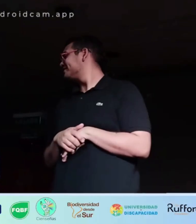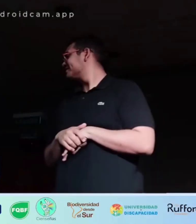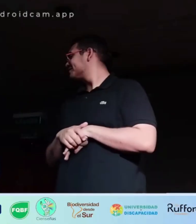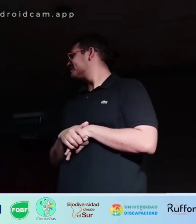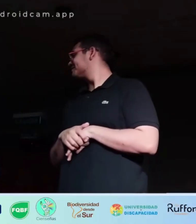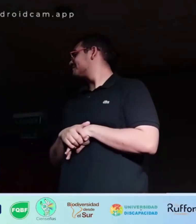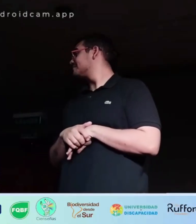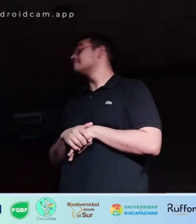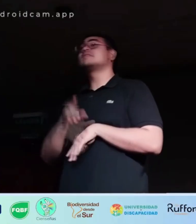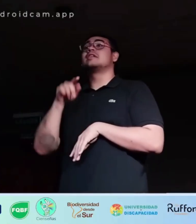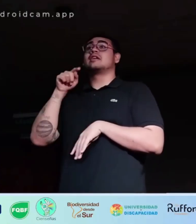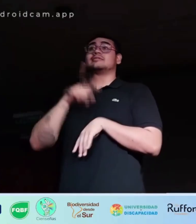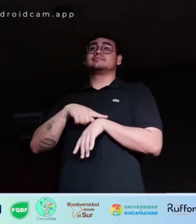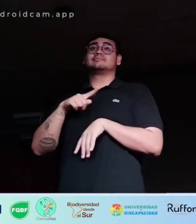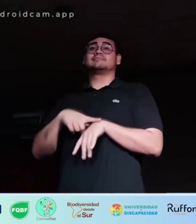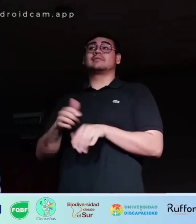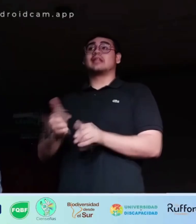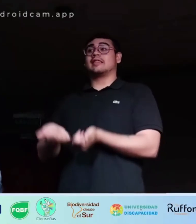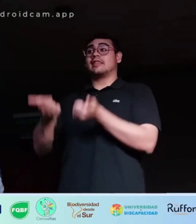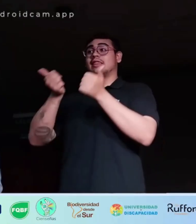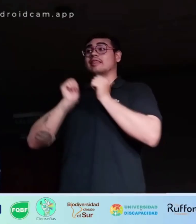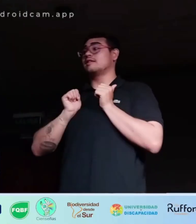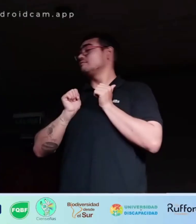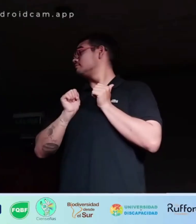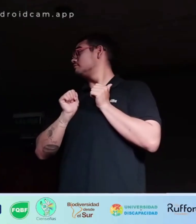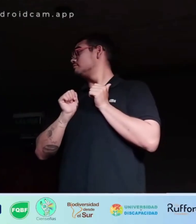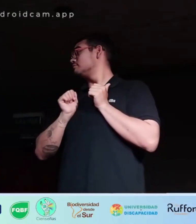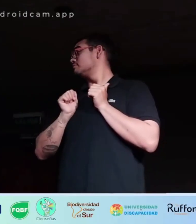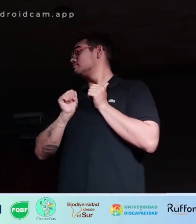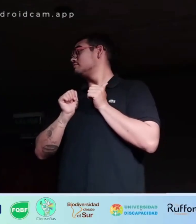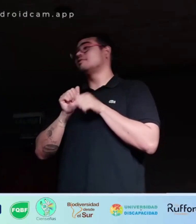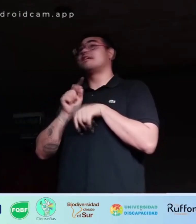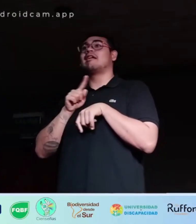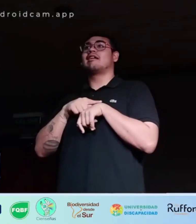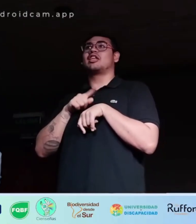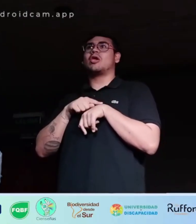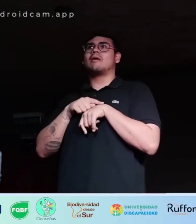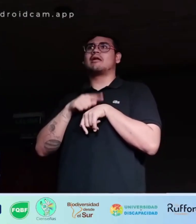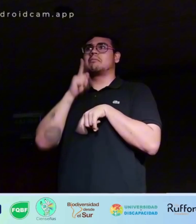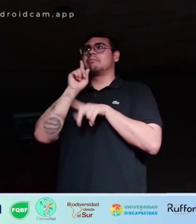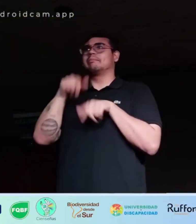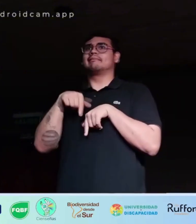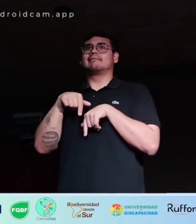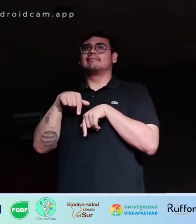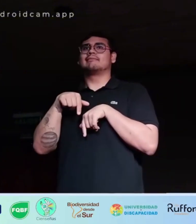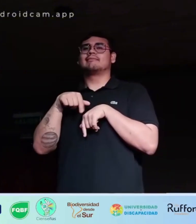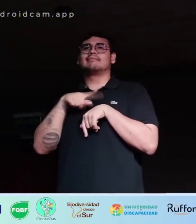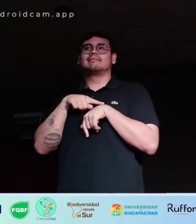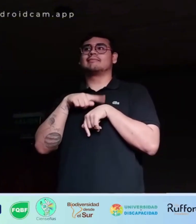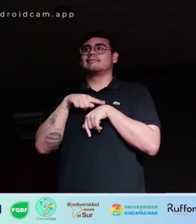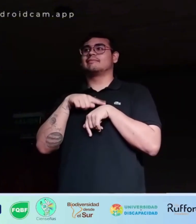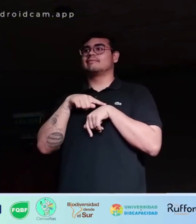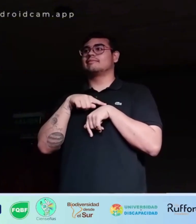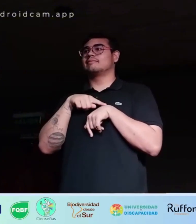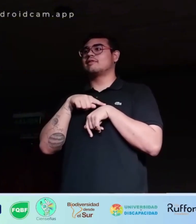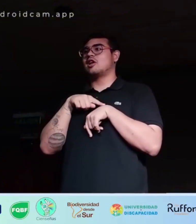Bueno, tenemos un descanso y volvemos en un rato, no sé qué hora es, pero bueno, volvemos.